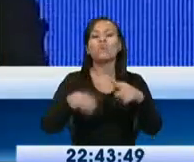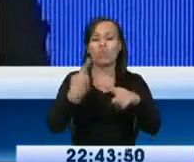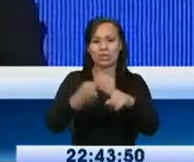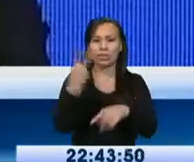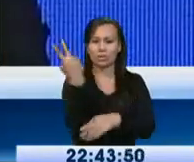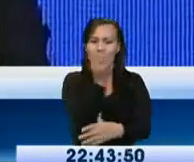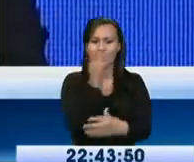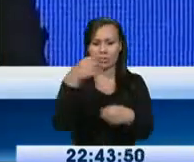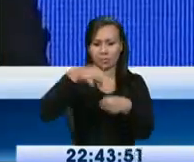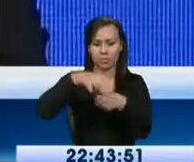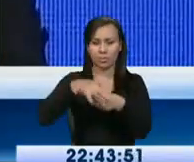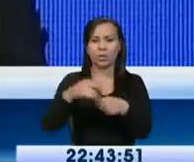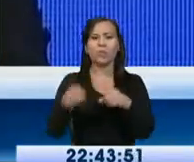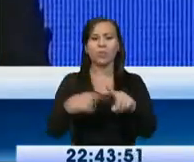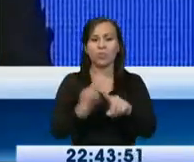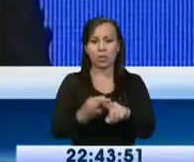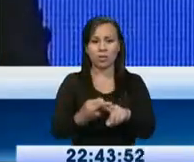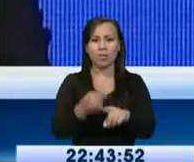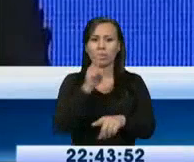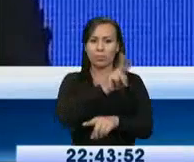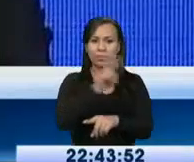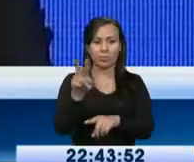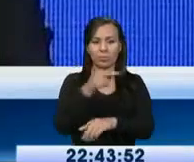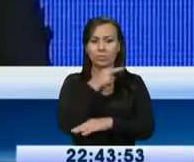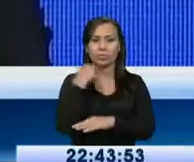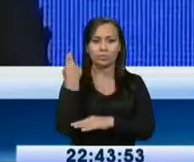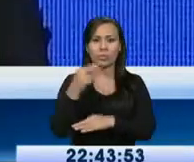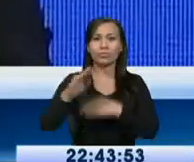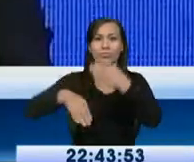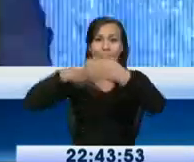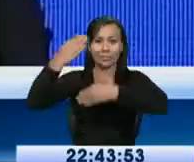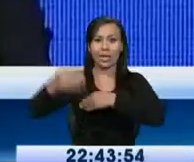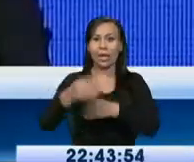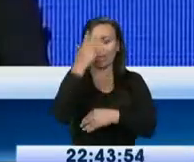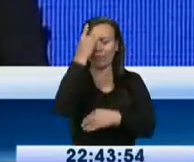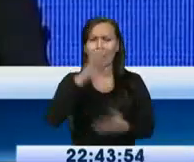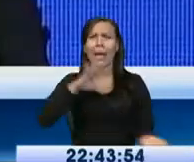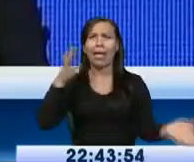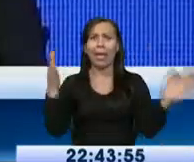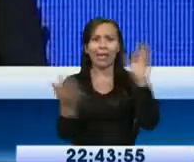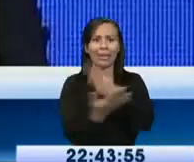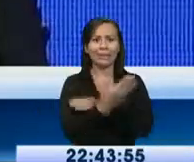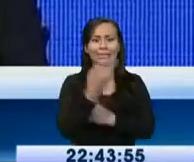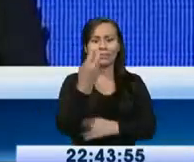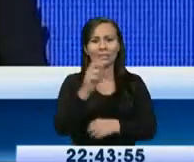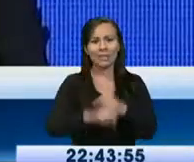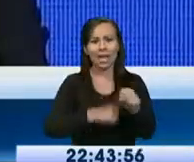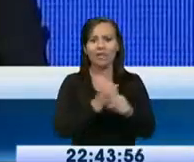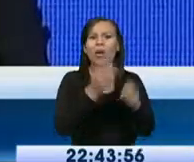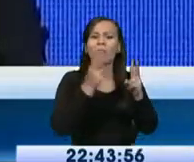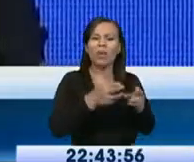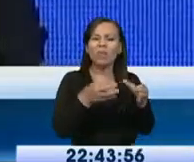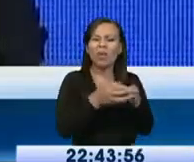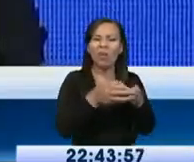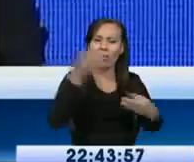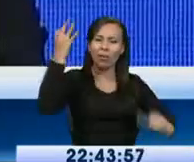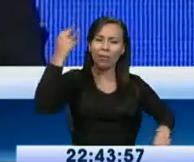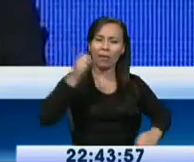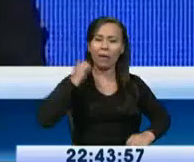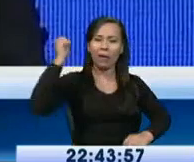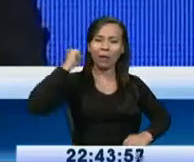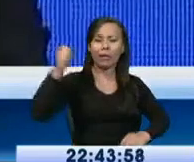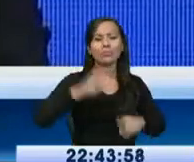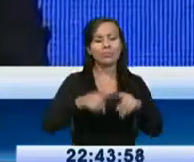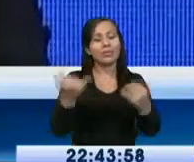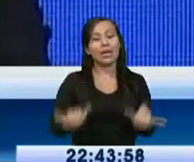dura contienda y podría haber un giro radical después de 12 años de kirchnerismo. Más de 32 millones de argentinos estaban convocados a